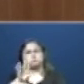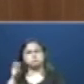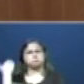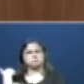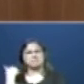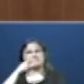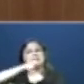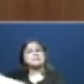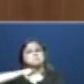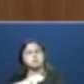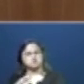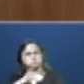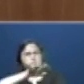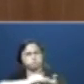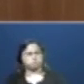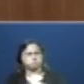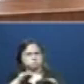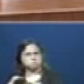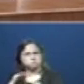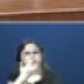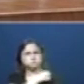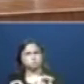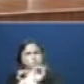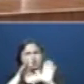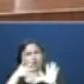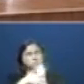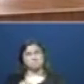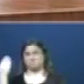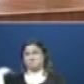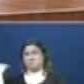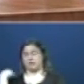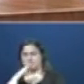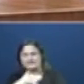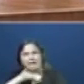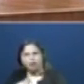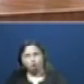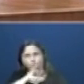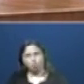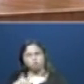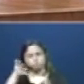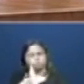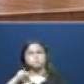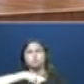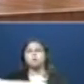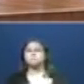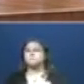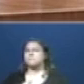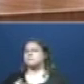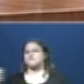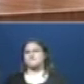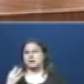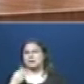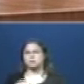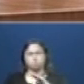tres meses reiterando en ese momento y ahora además nuestra voluntad de seguir